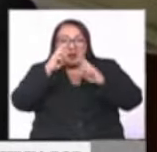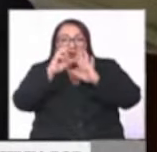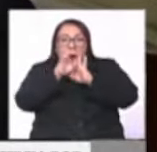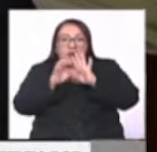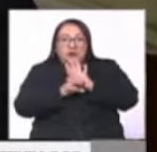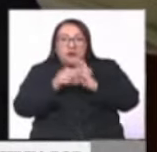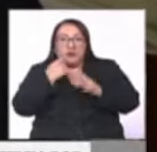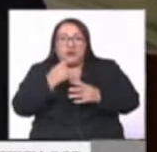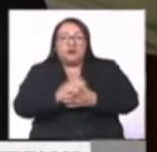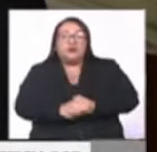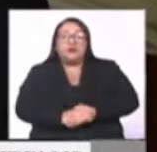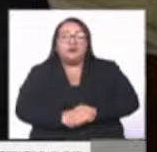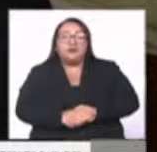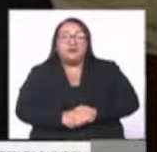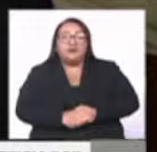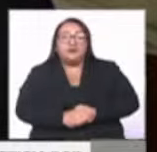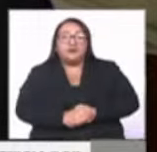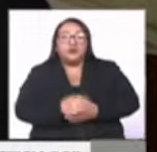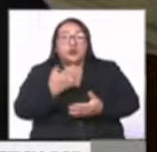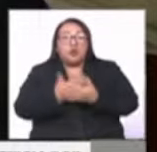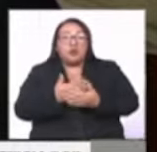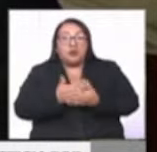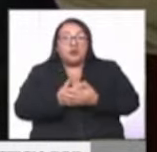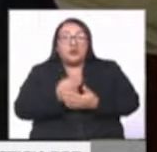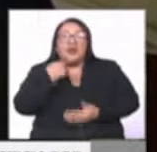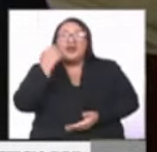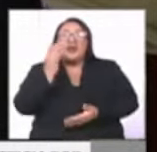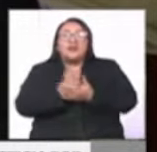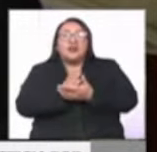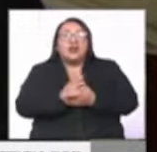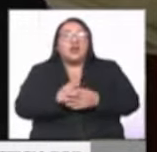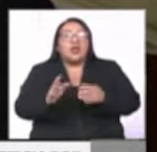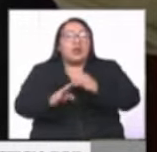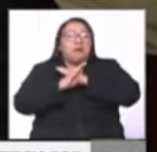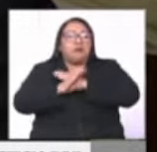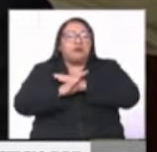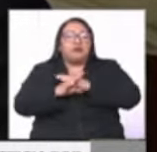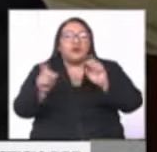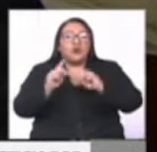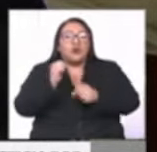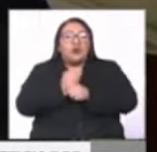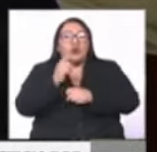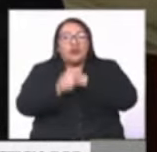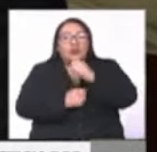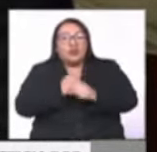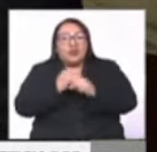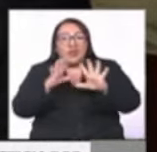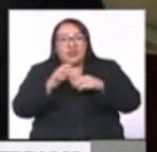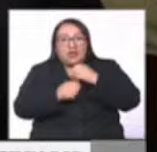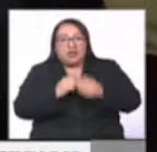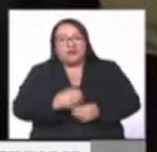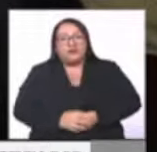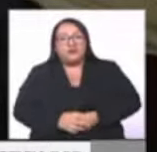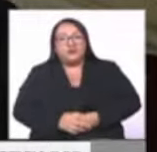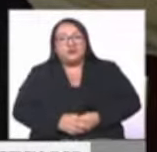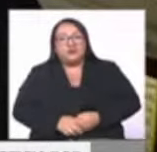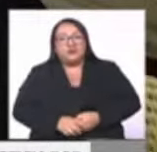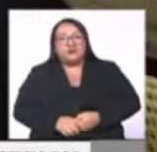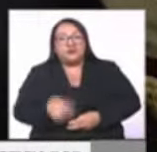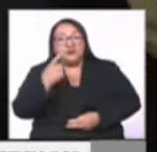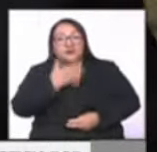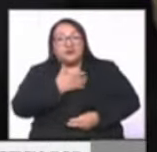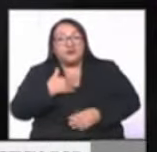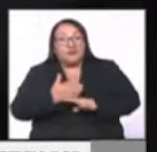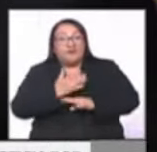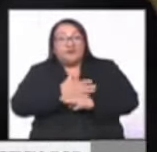constitucional y una propuesta de sanción de inhabilitación por 10 años señor presidente